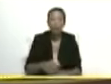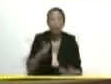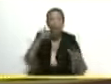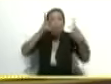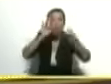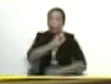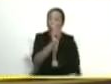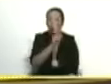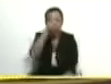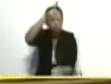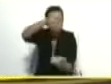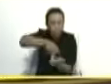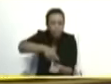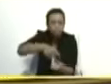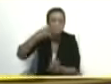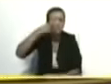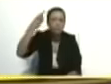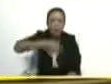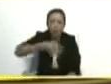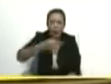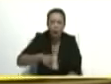físicamente en